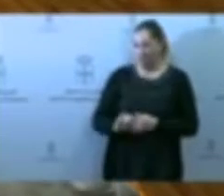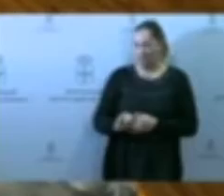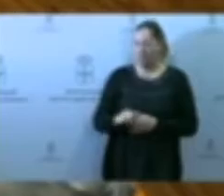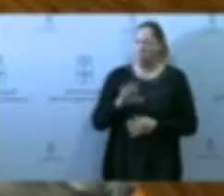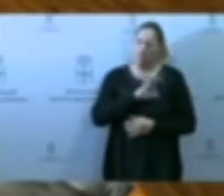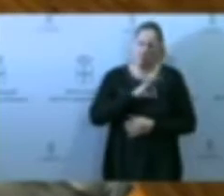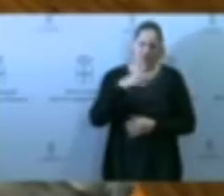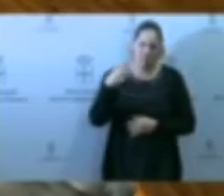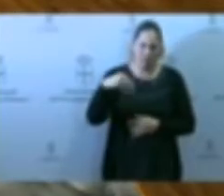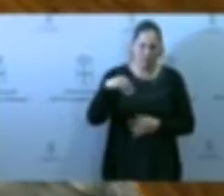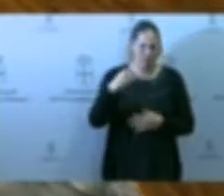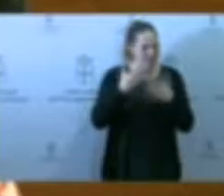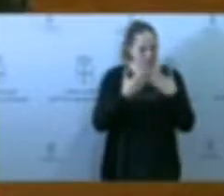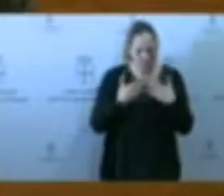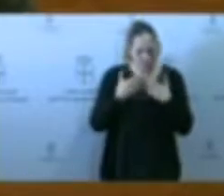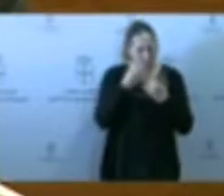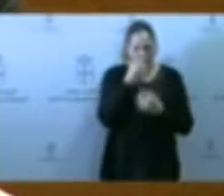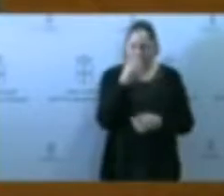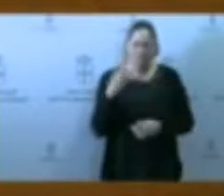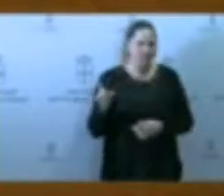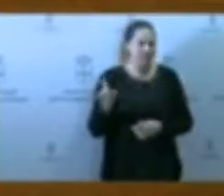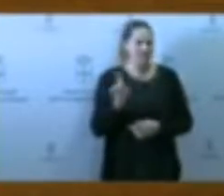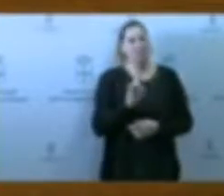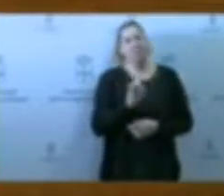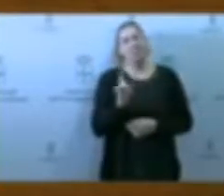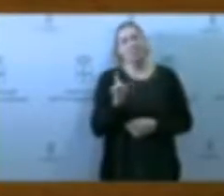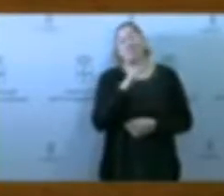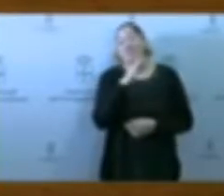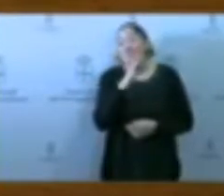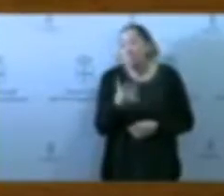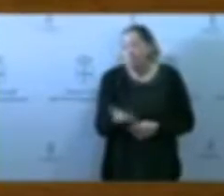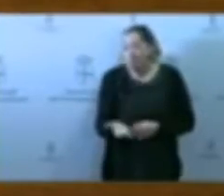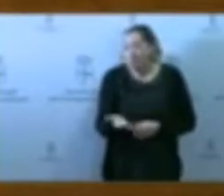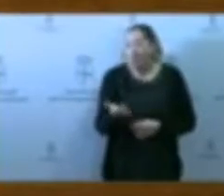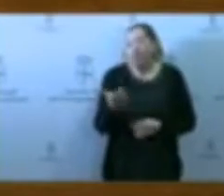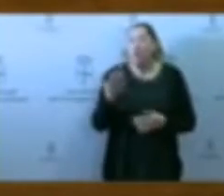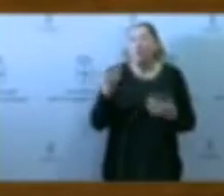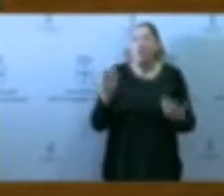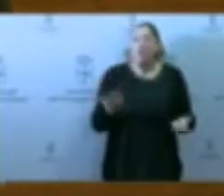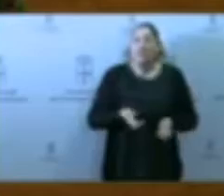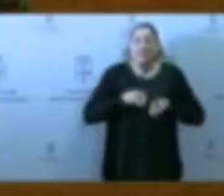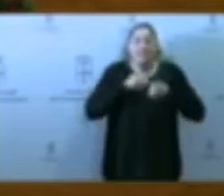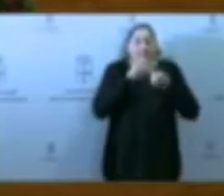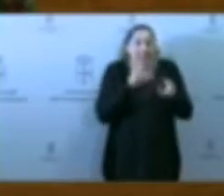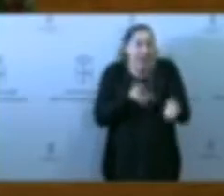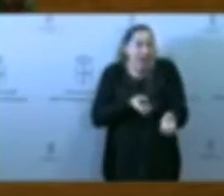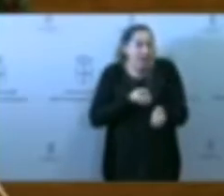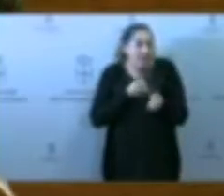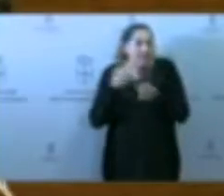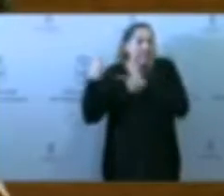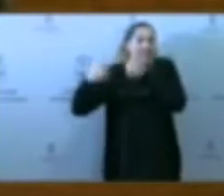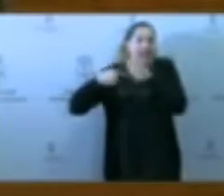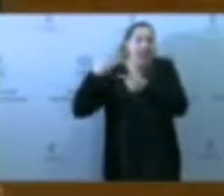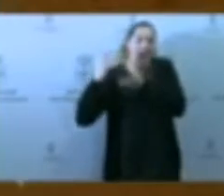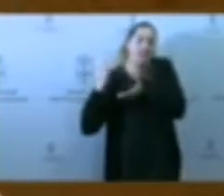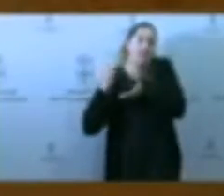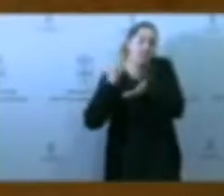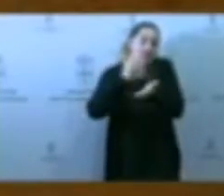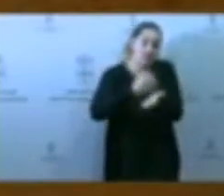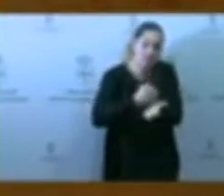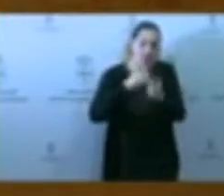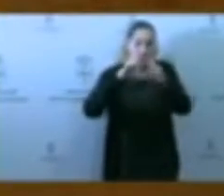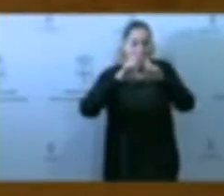veo que no se lo estudió bien. Veo que no se lo estudió bien porque la transmisión en la empresa familiar asturiana,